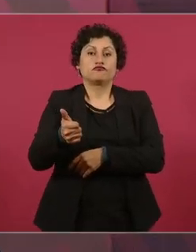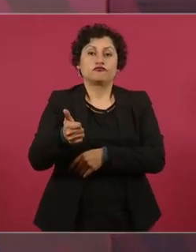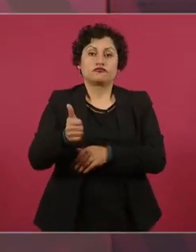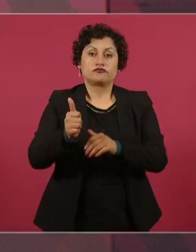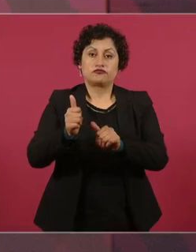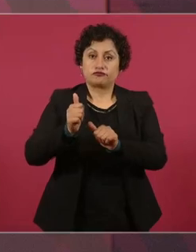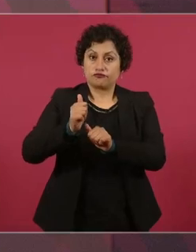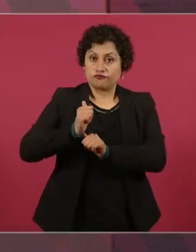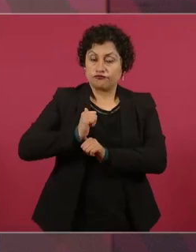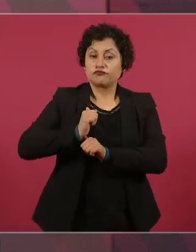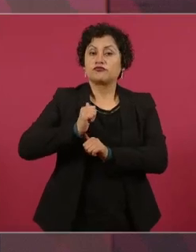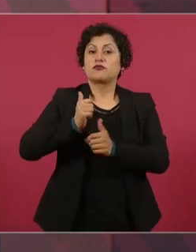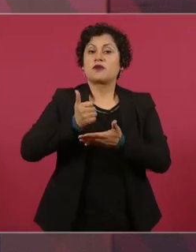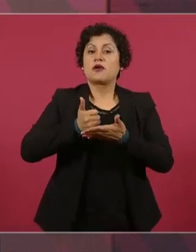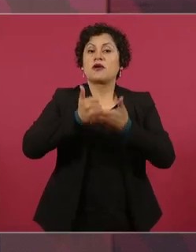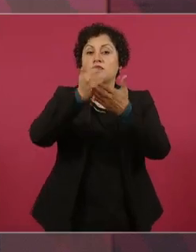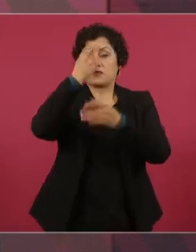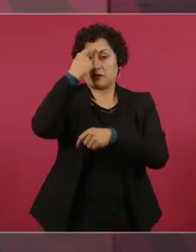el Tren Maya.